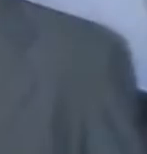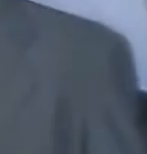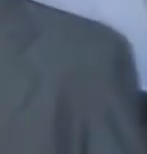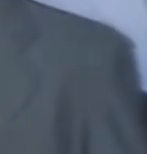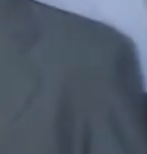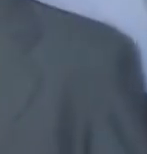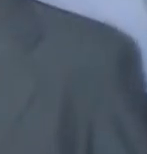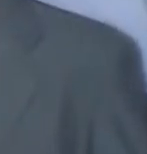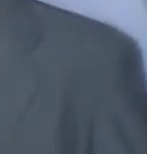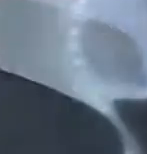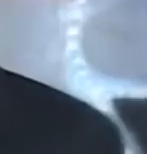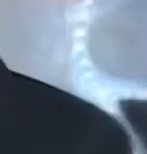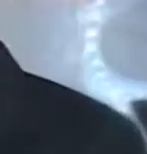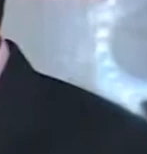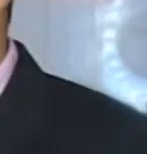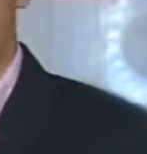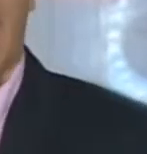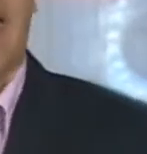sus deseos.